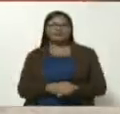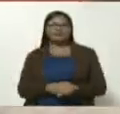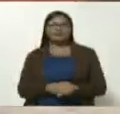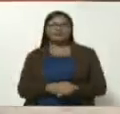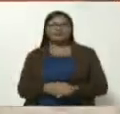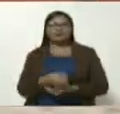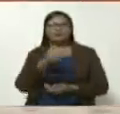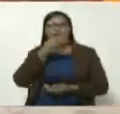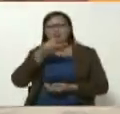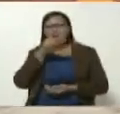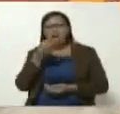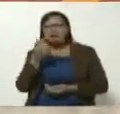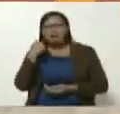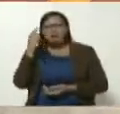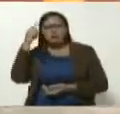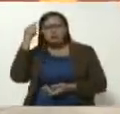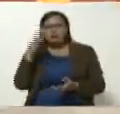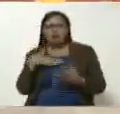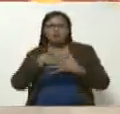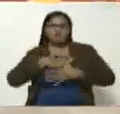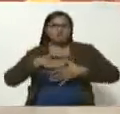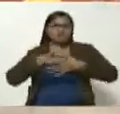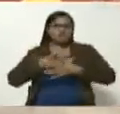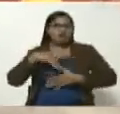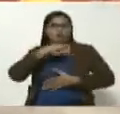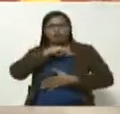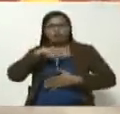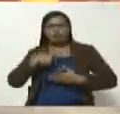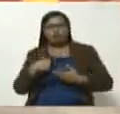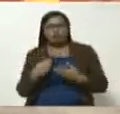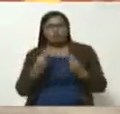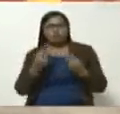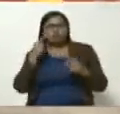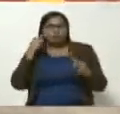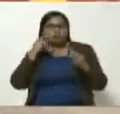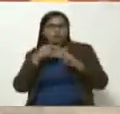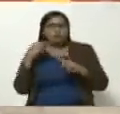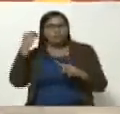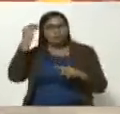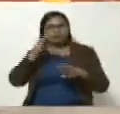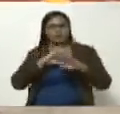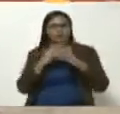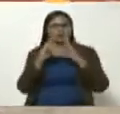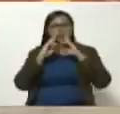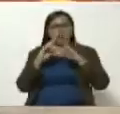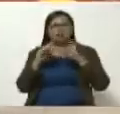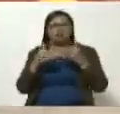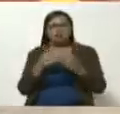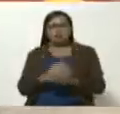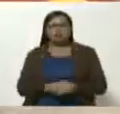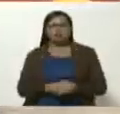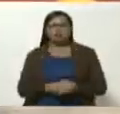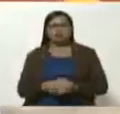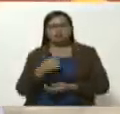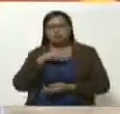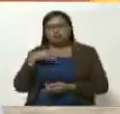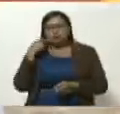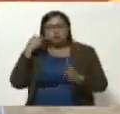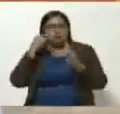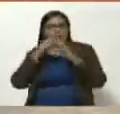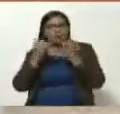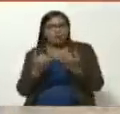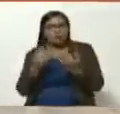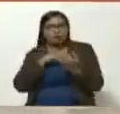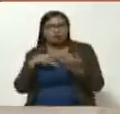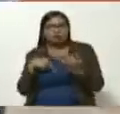Buenas tardes, pues bueno, es un día muy placentero, con bastantes expectativas. Este es el resurgimiento de Monómeros, gracias Pequivén,